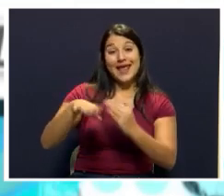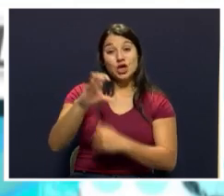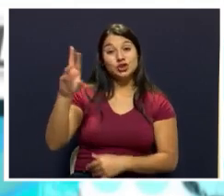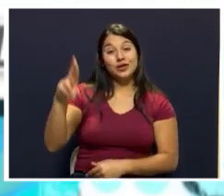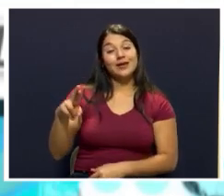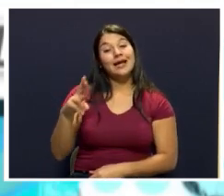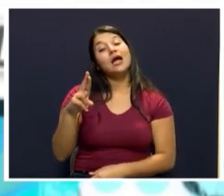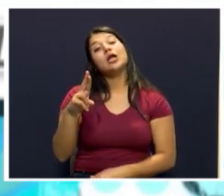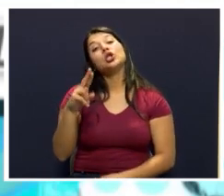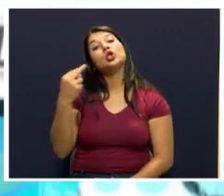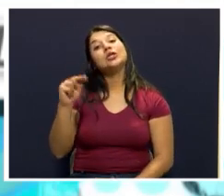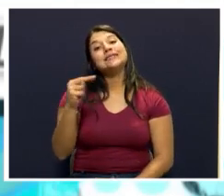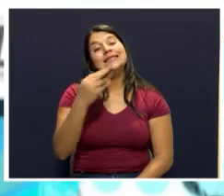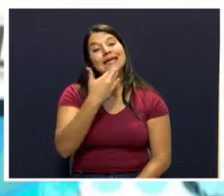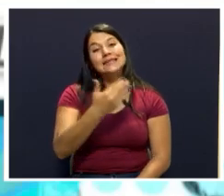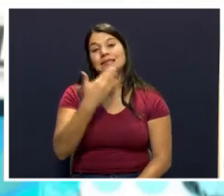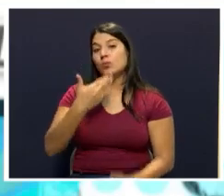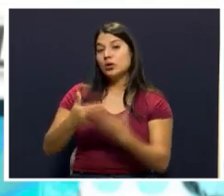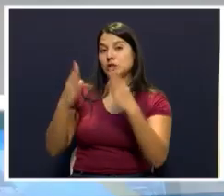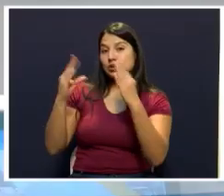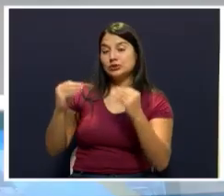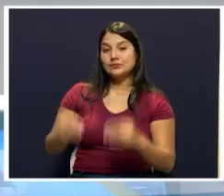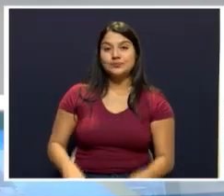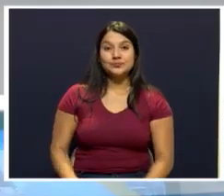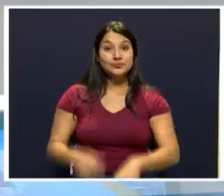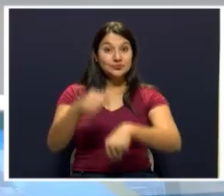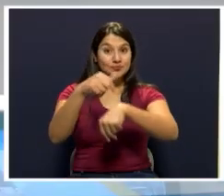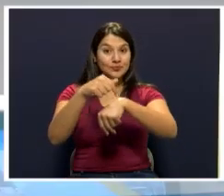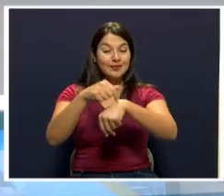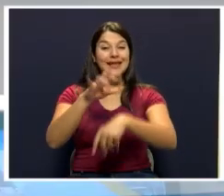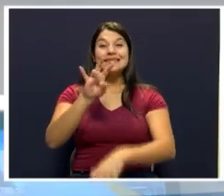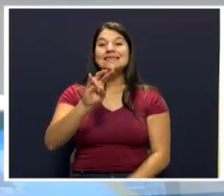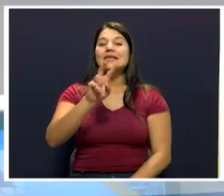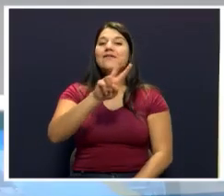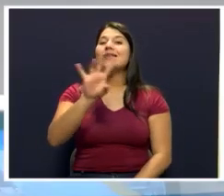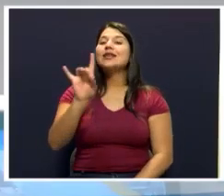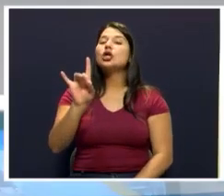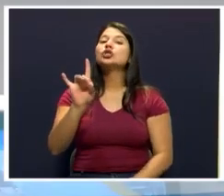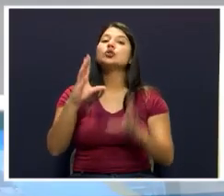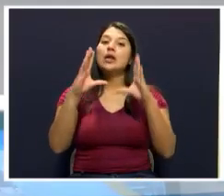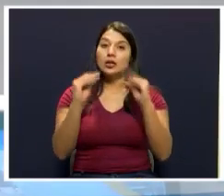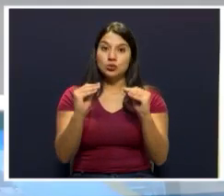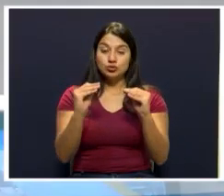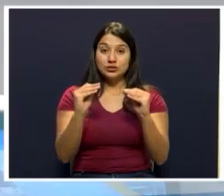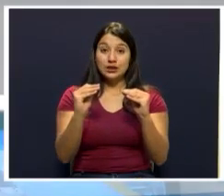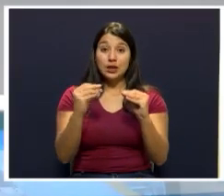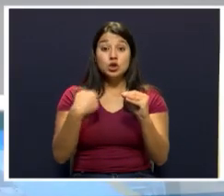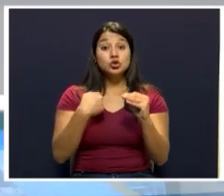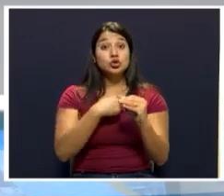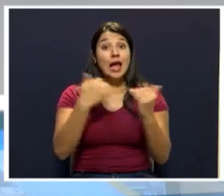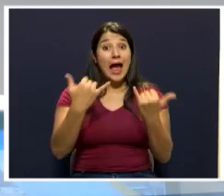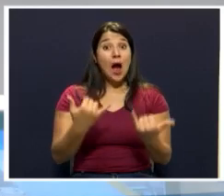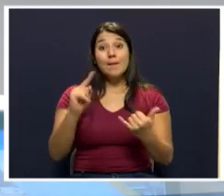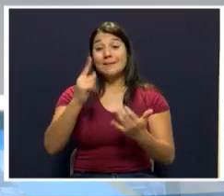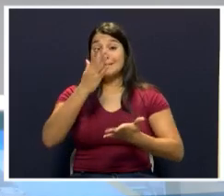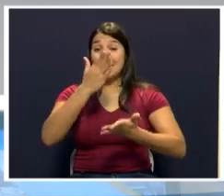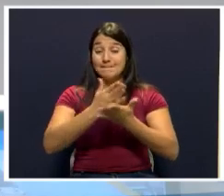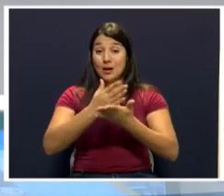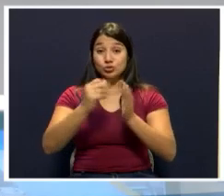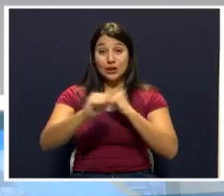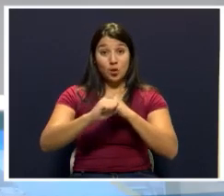doctor. Gracias, buenas noches. Y a las 7:28 de la noche vamos a hacer nuestra primera